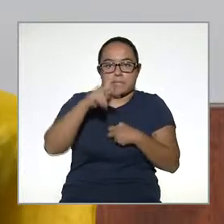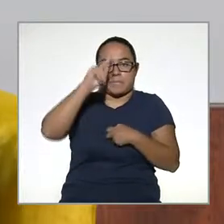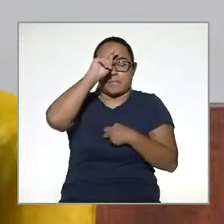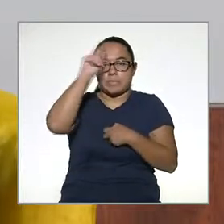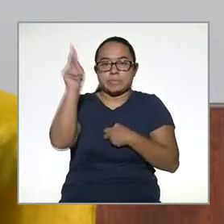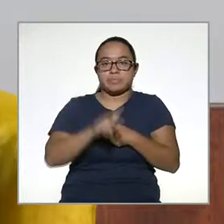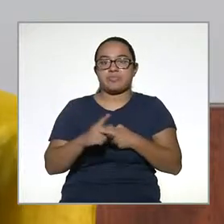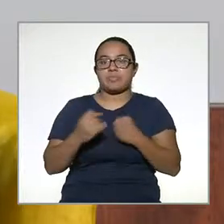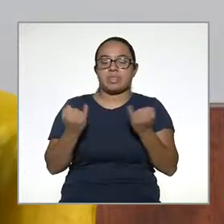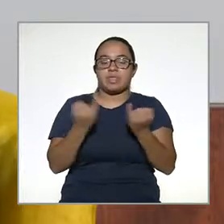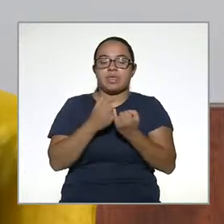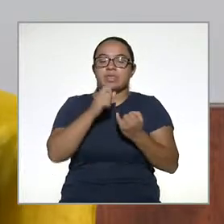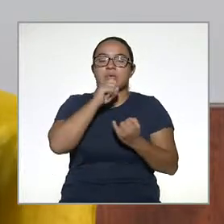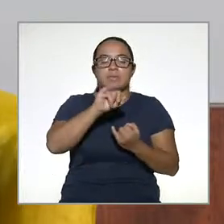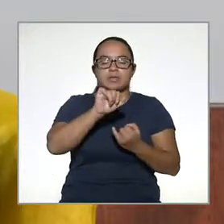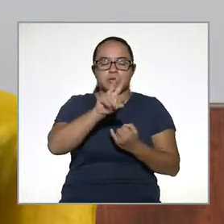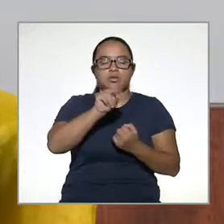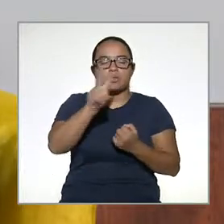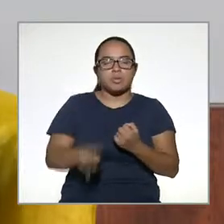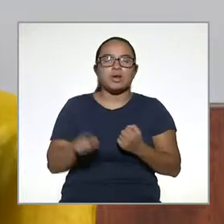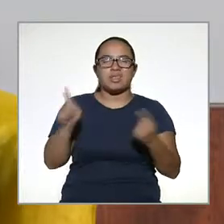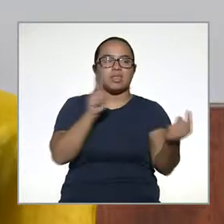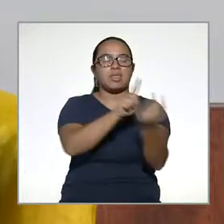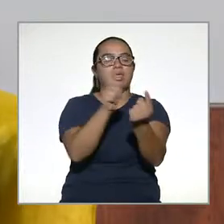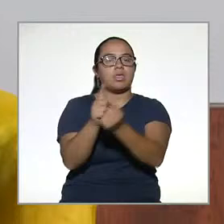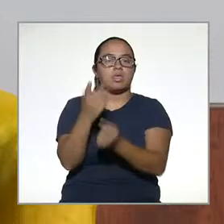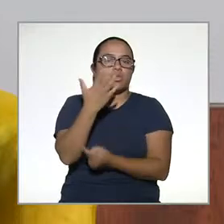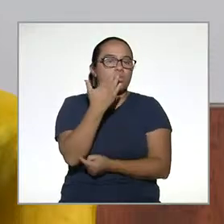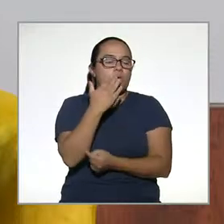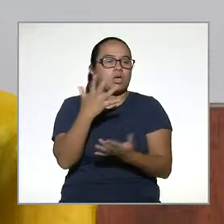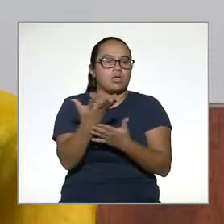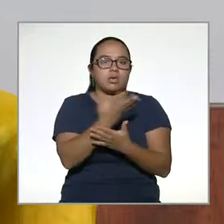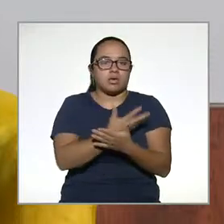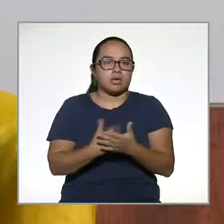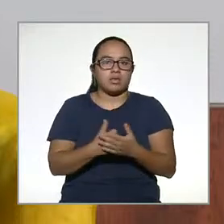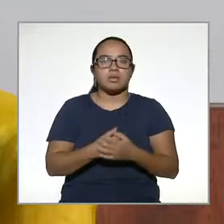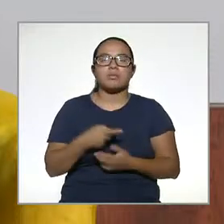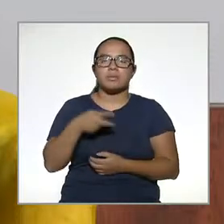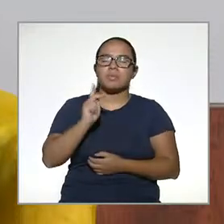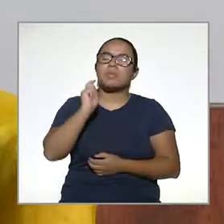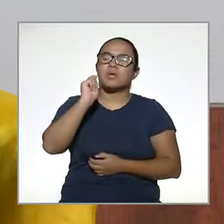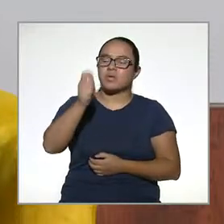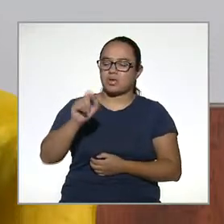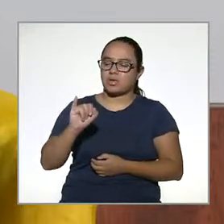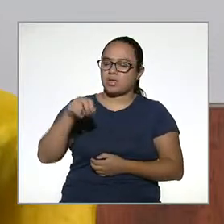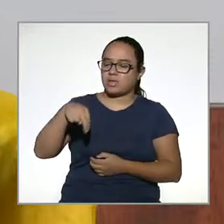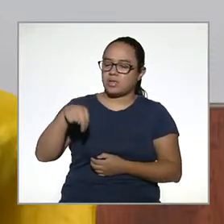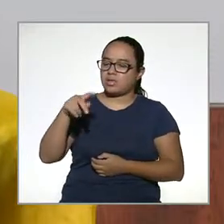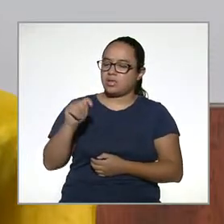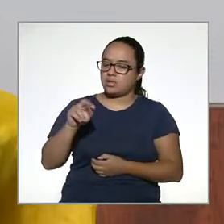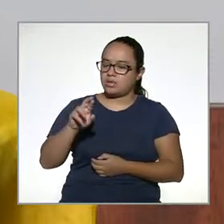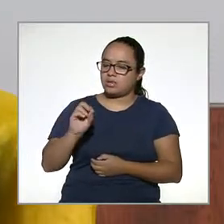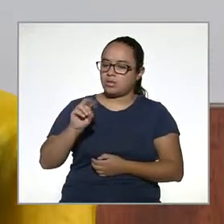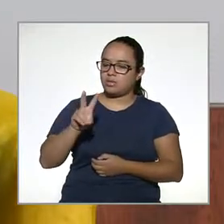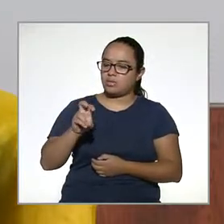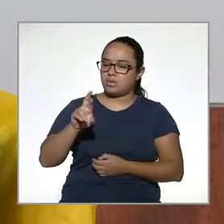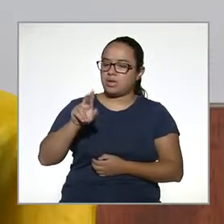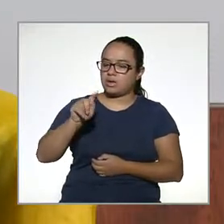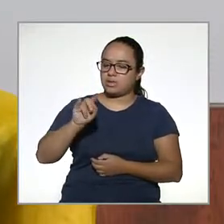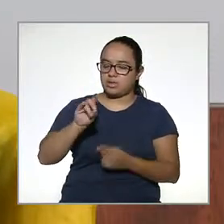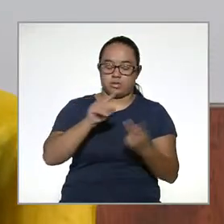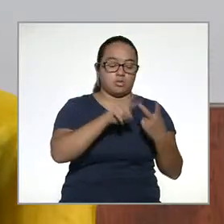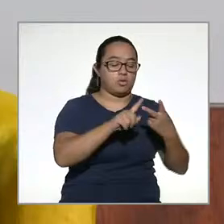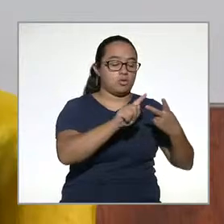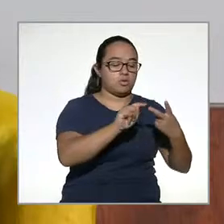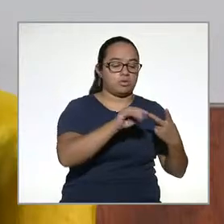tanto es introversión, y en ese sentido, ¿cómo podríamos definir qué es ser introvertido y qué es ser tímido y qué